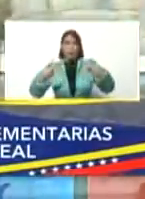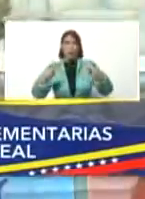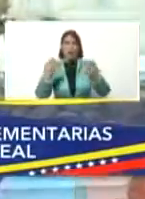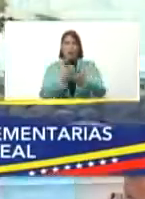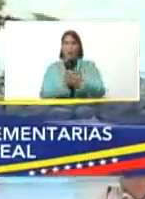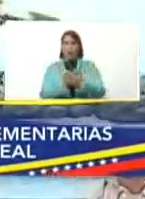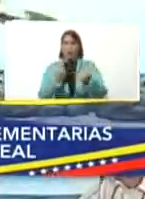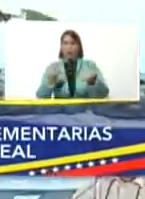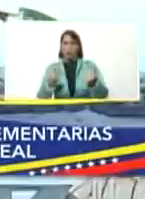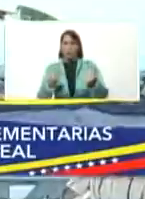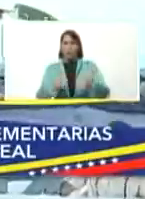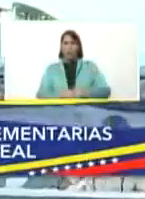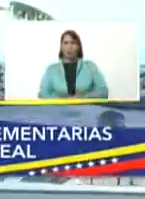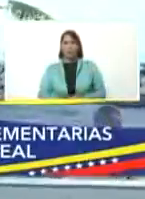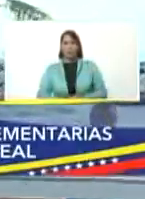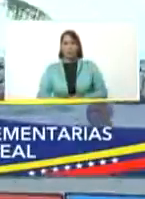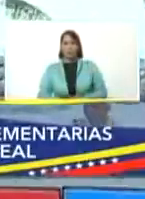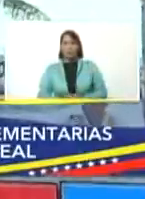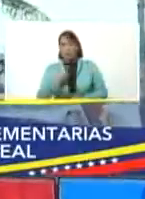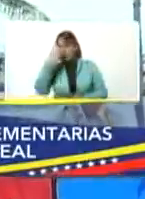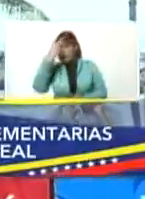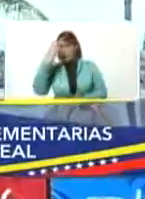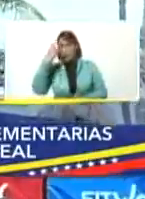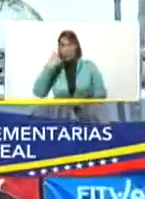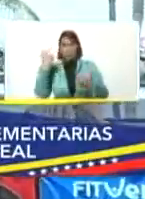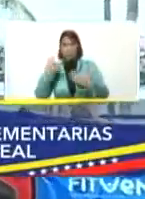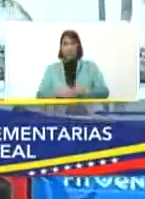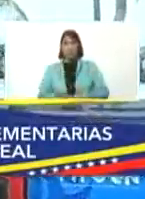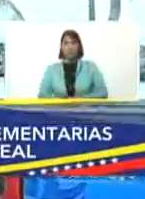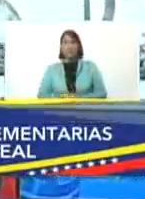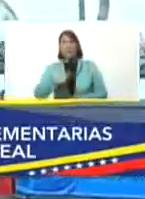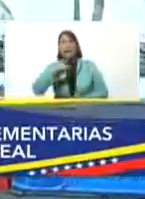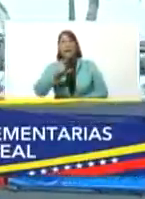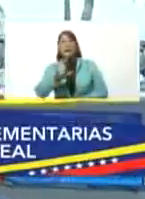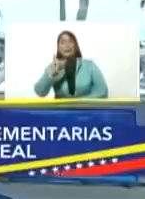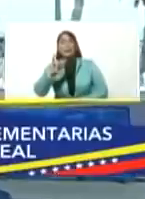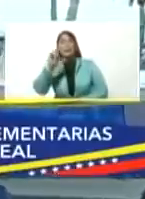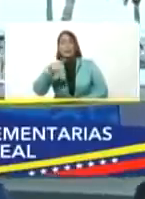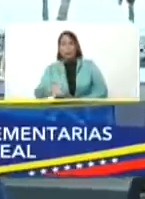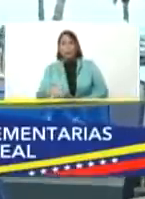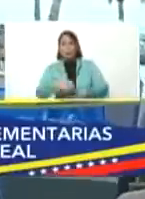Aissami, Tarek y Ali. Ali y Tarek, hermanos.